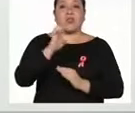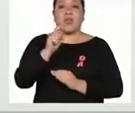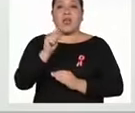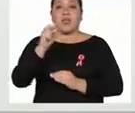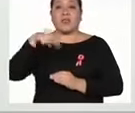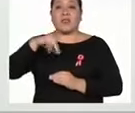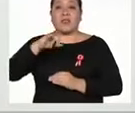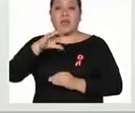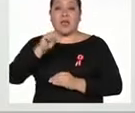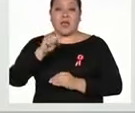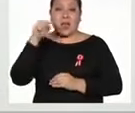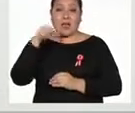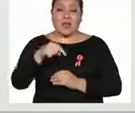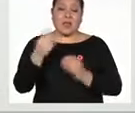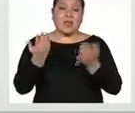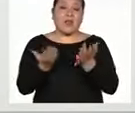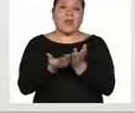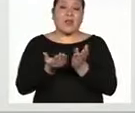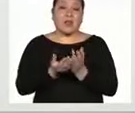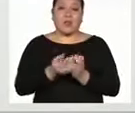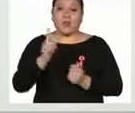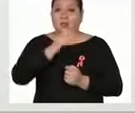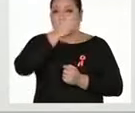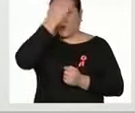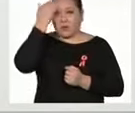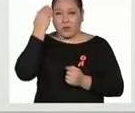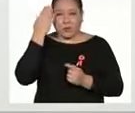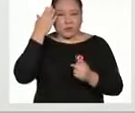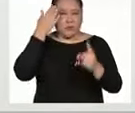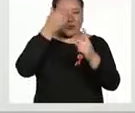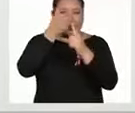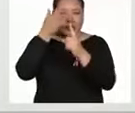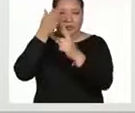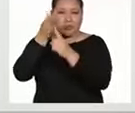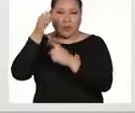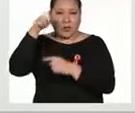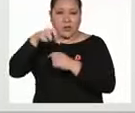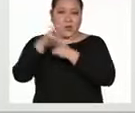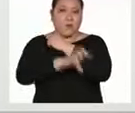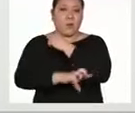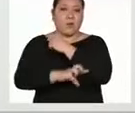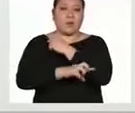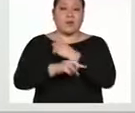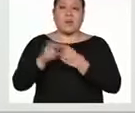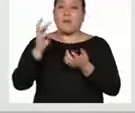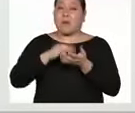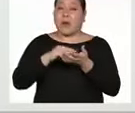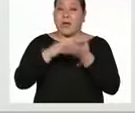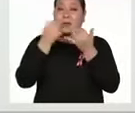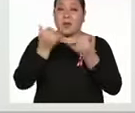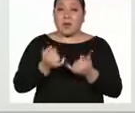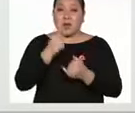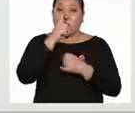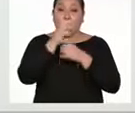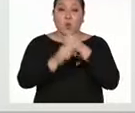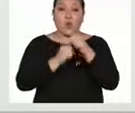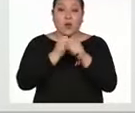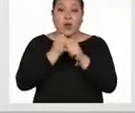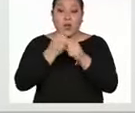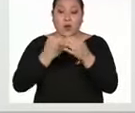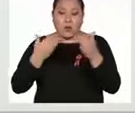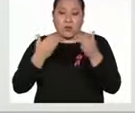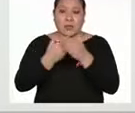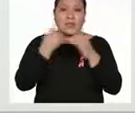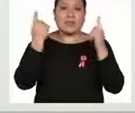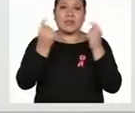escuela. No olvidemos que tenemos algunos retos como país, sobre todo ahora que estamos a un año del